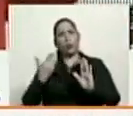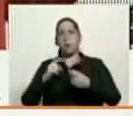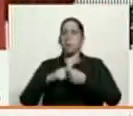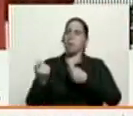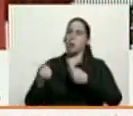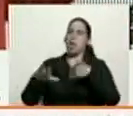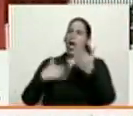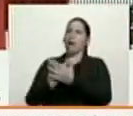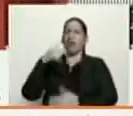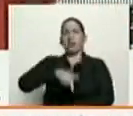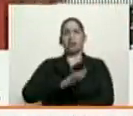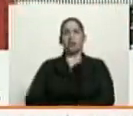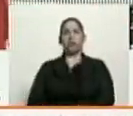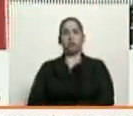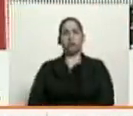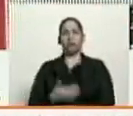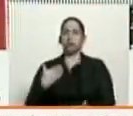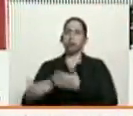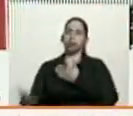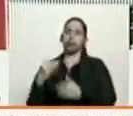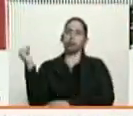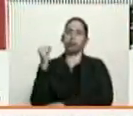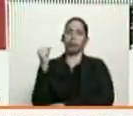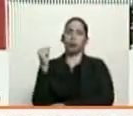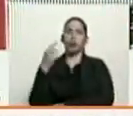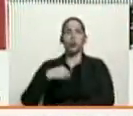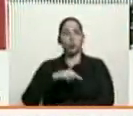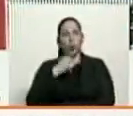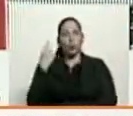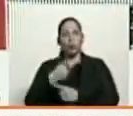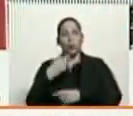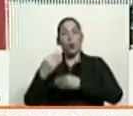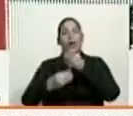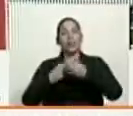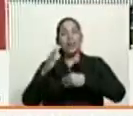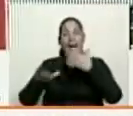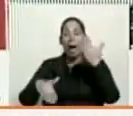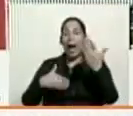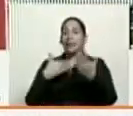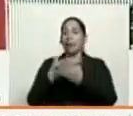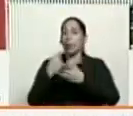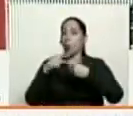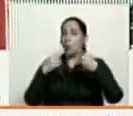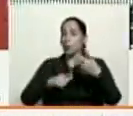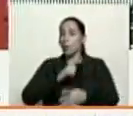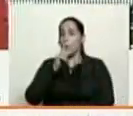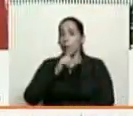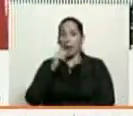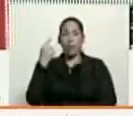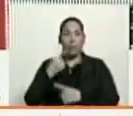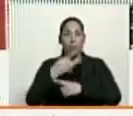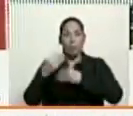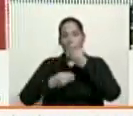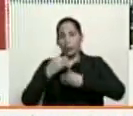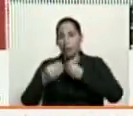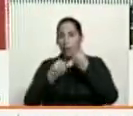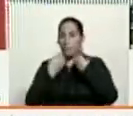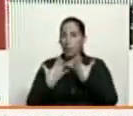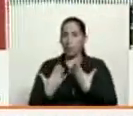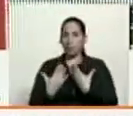hasta aquí. No nos importa más, no. Vamos a hacer las cosas como deben. Hasta las cosas malas hay que hacerlas